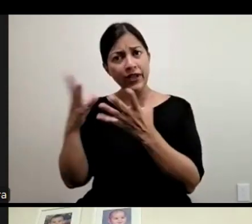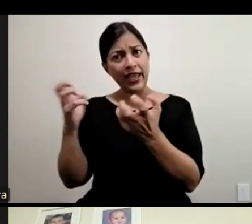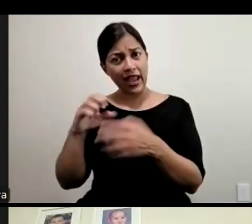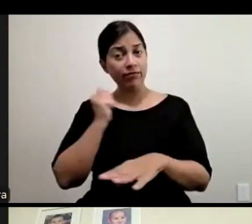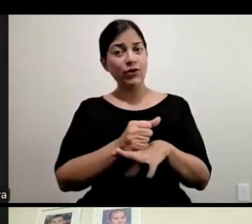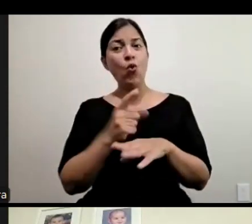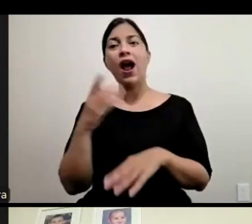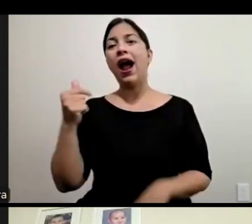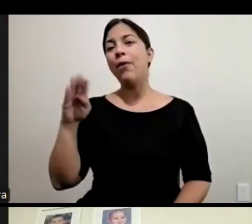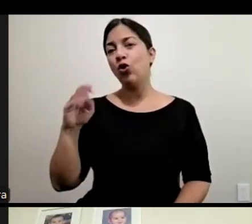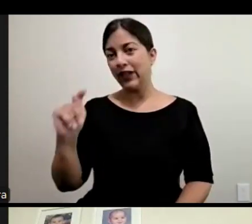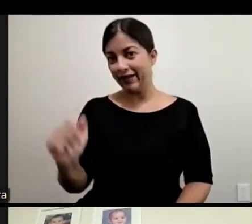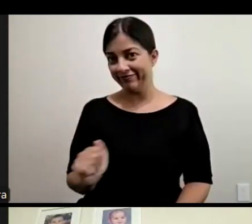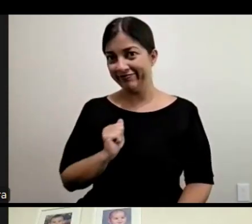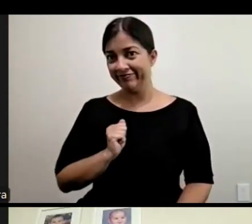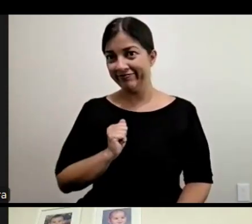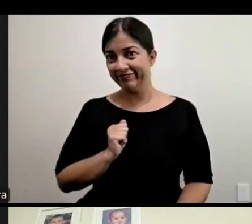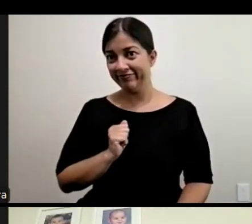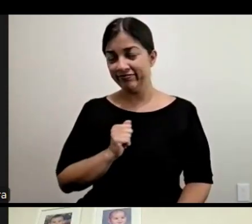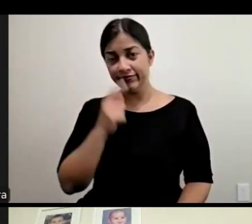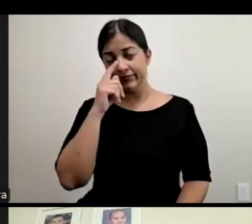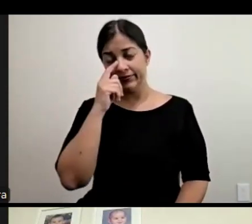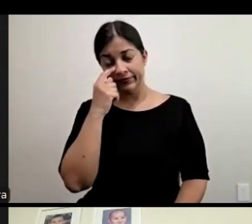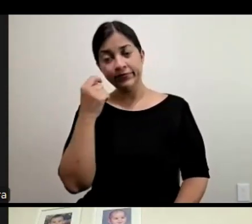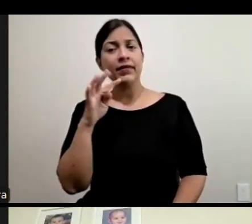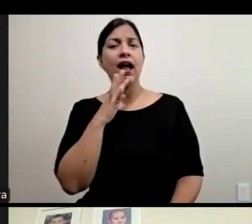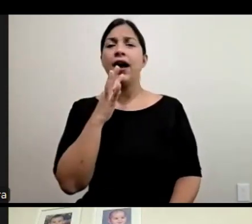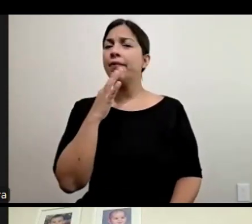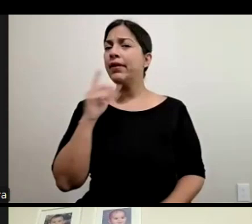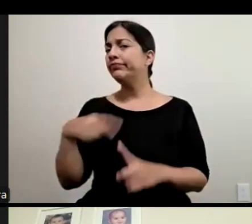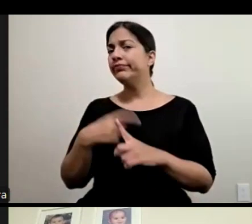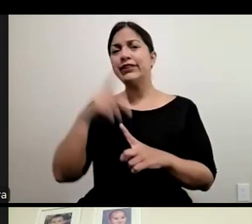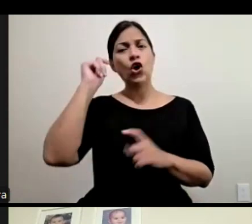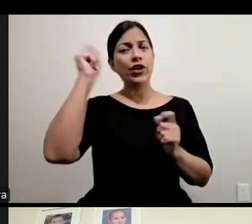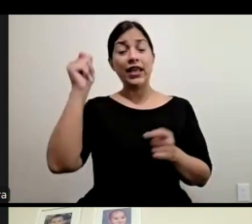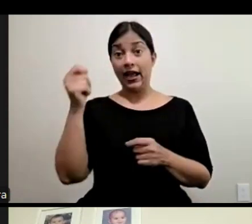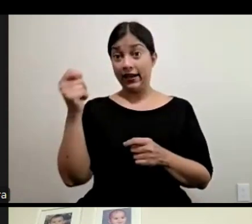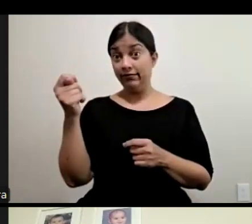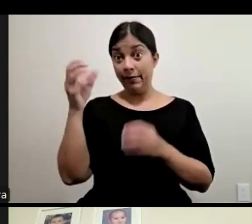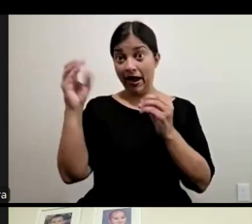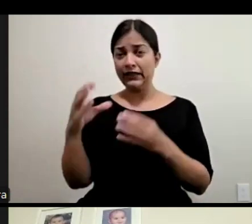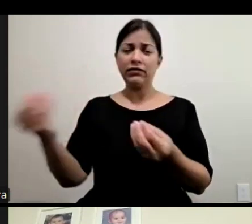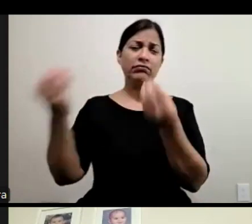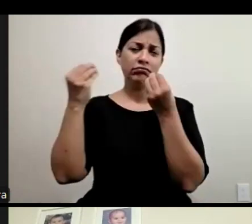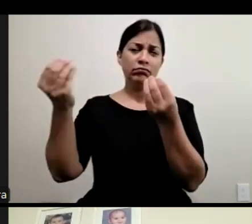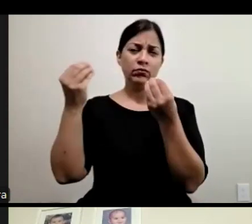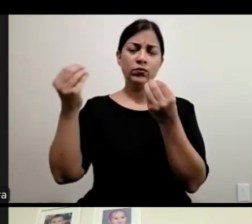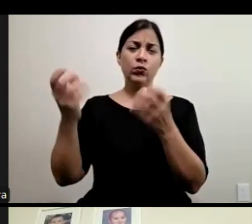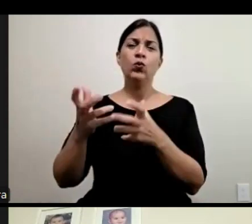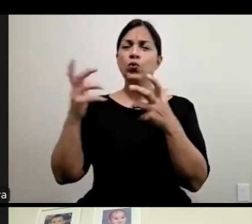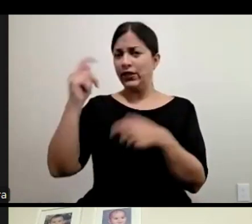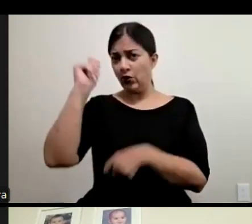gavota. Pero ella hablaba mucho teoría. Entonces, esta maestra me dio mucha teoría.